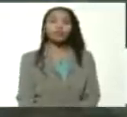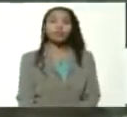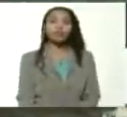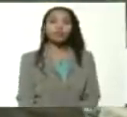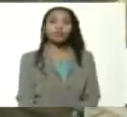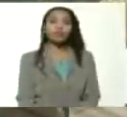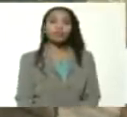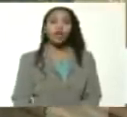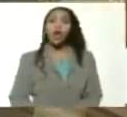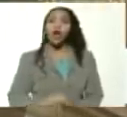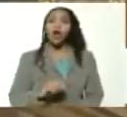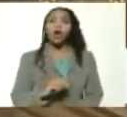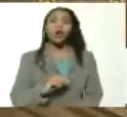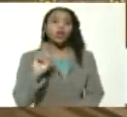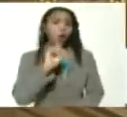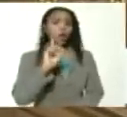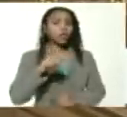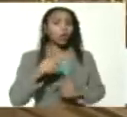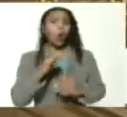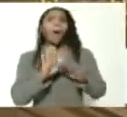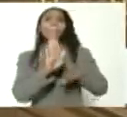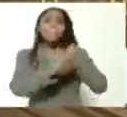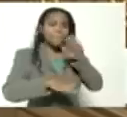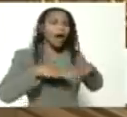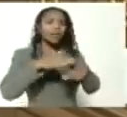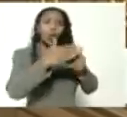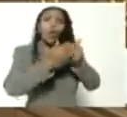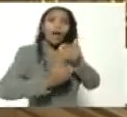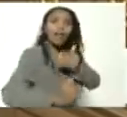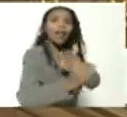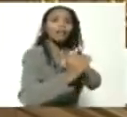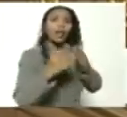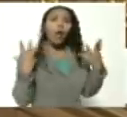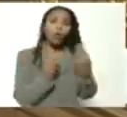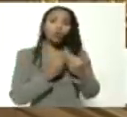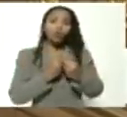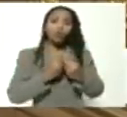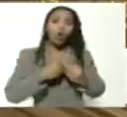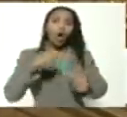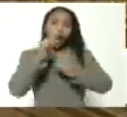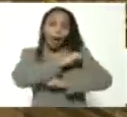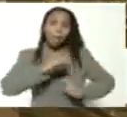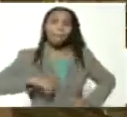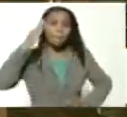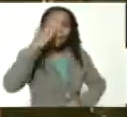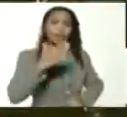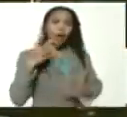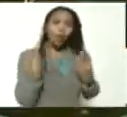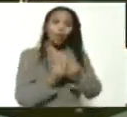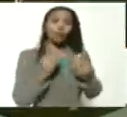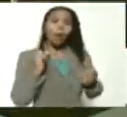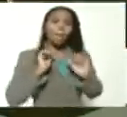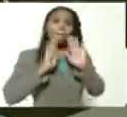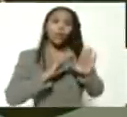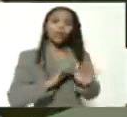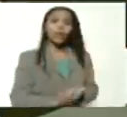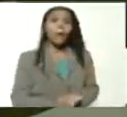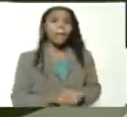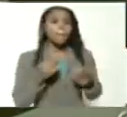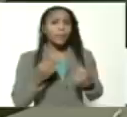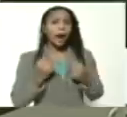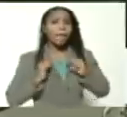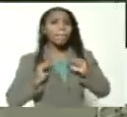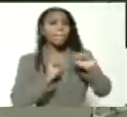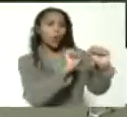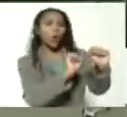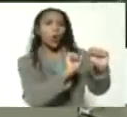no hizo sino dar un paso adelante junto a la Fuerza Armada Nacional Bolivariana para impedir hechos